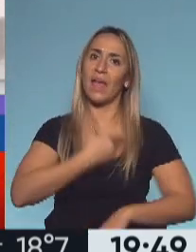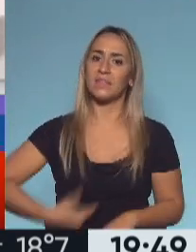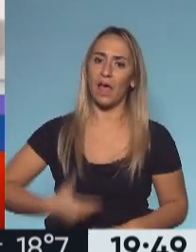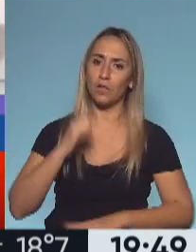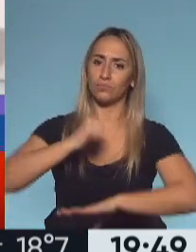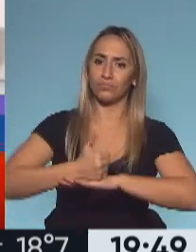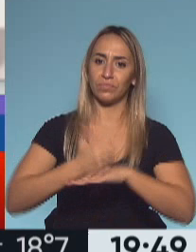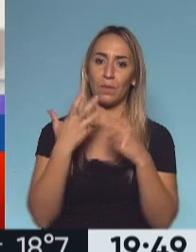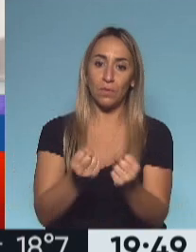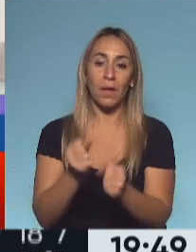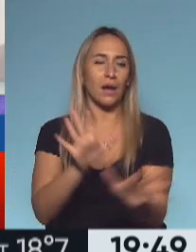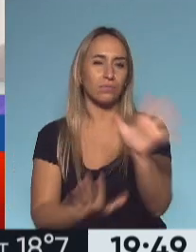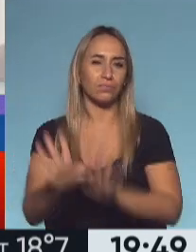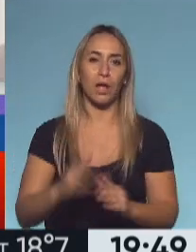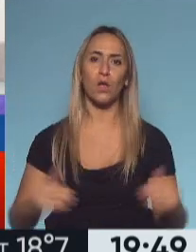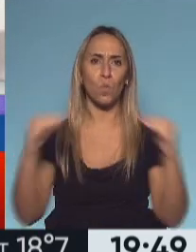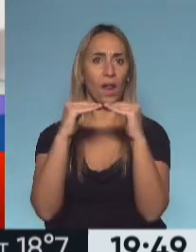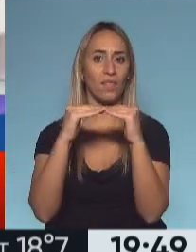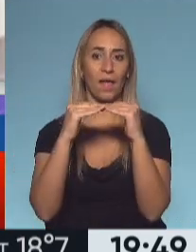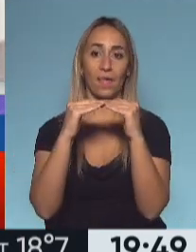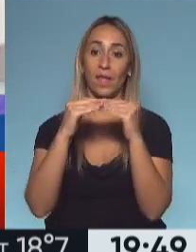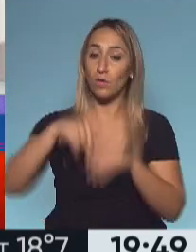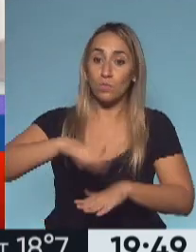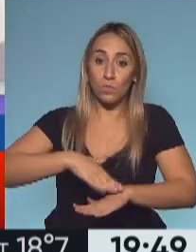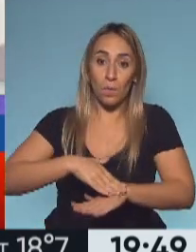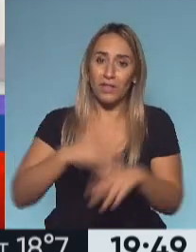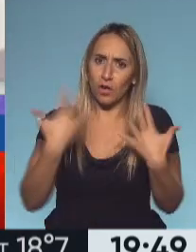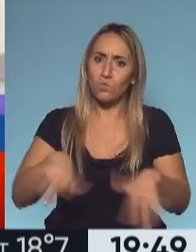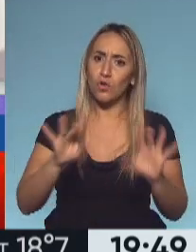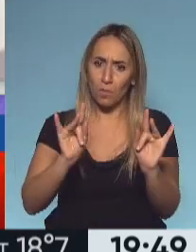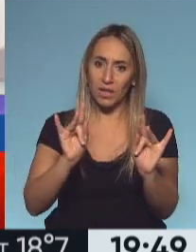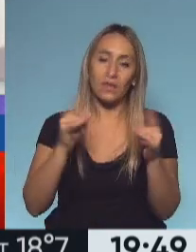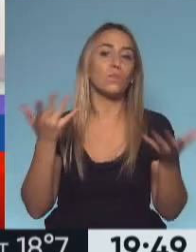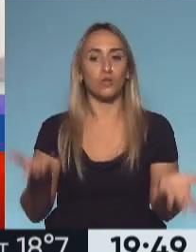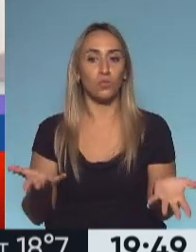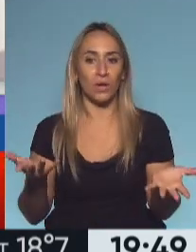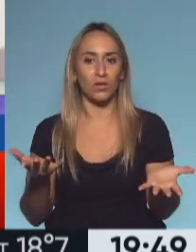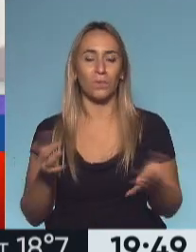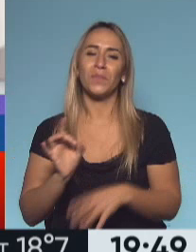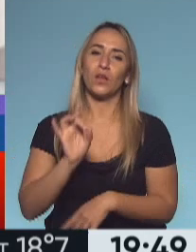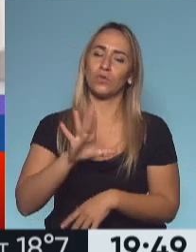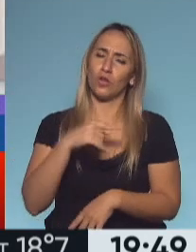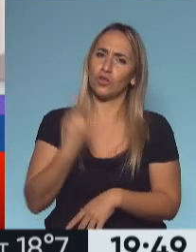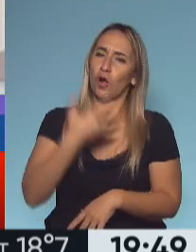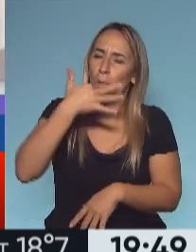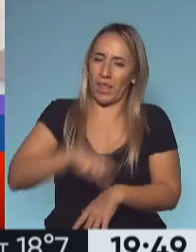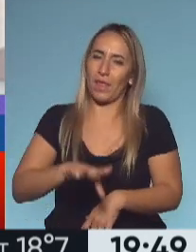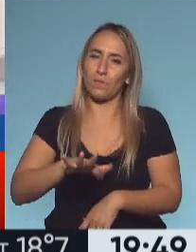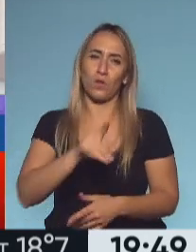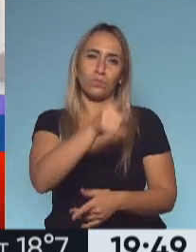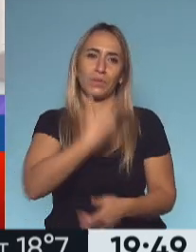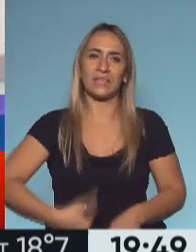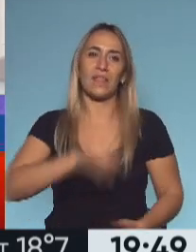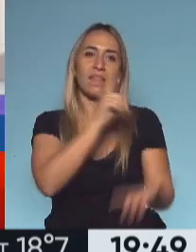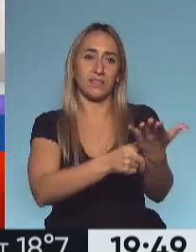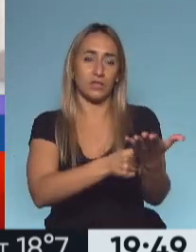de construir igualdad en un momento de enorme complejidad. Así que por supuesto que no solo comprendemos las decisiones, sino